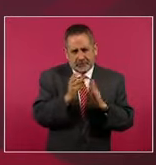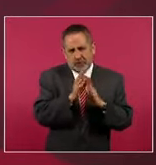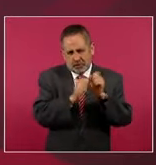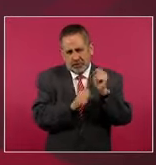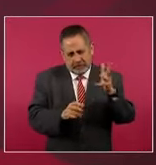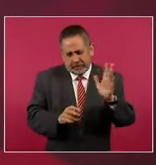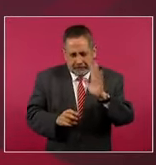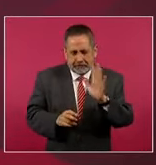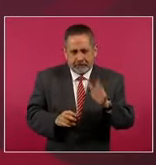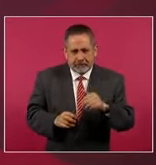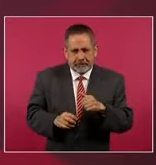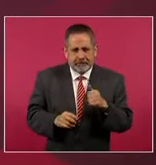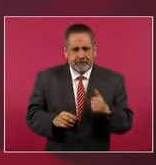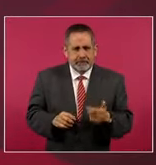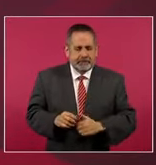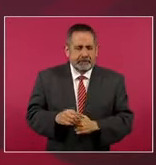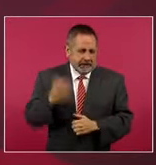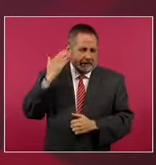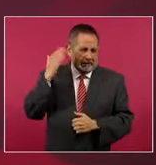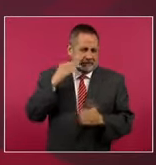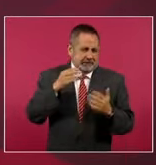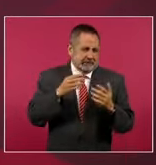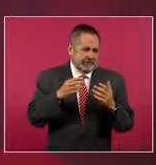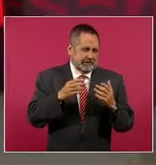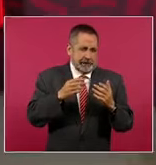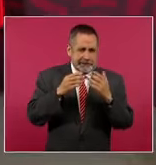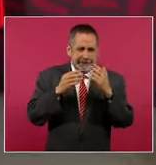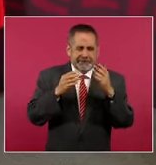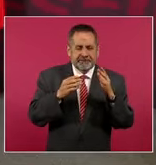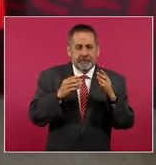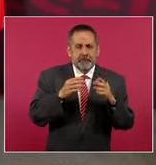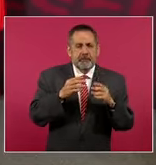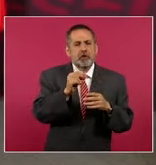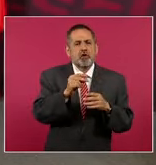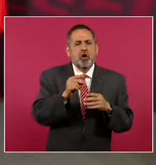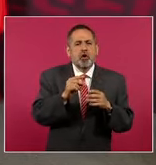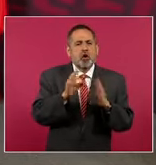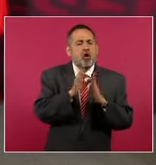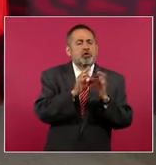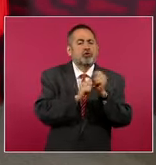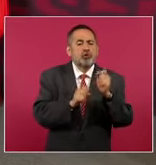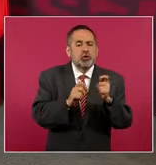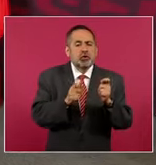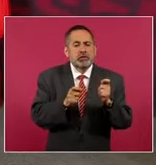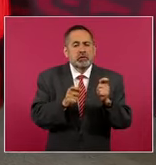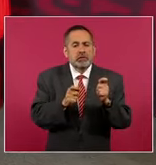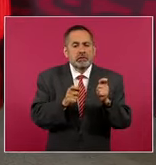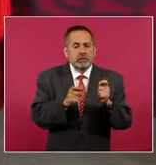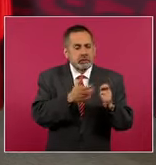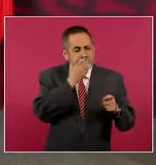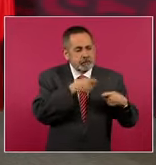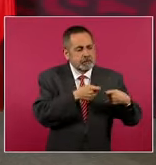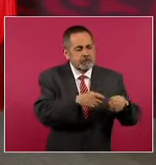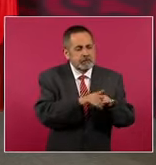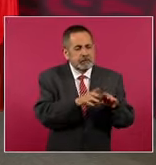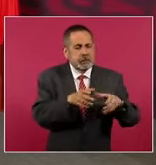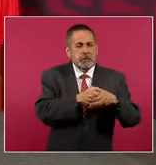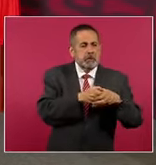constitución federal, no a las constituciones conservadoras,